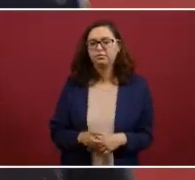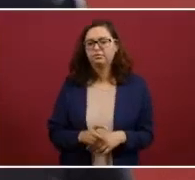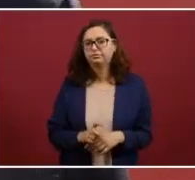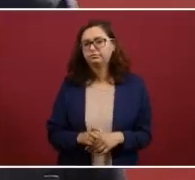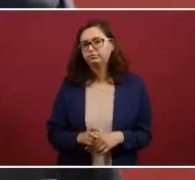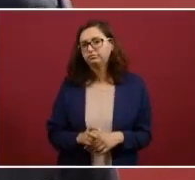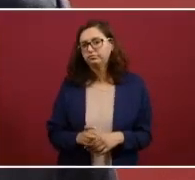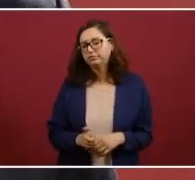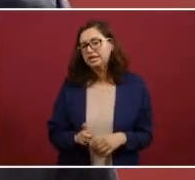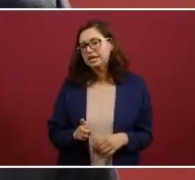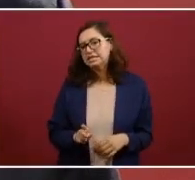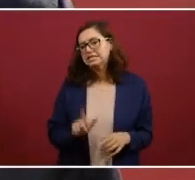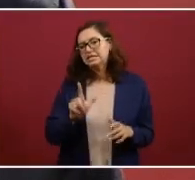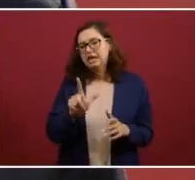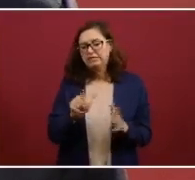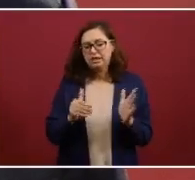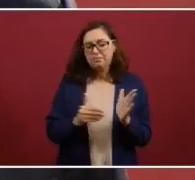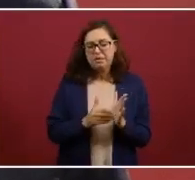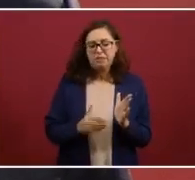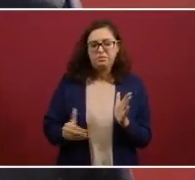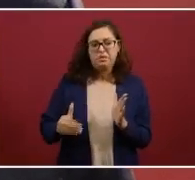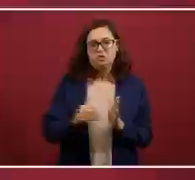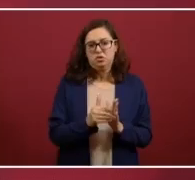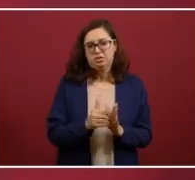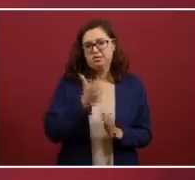cerca de 7,000 millones de pesos.